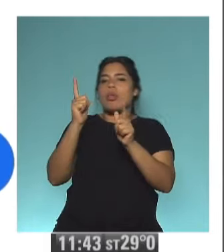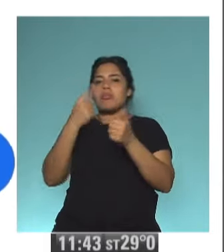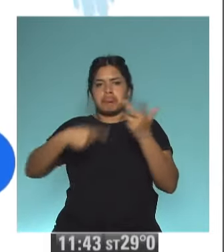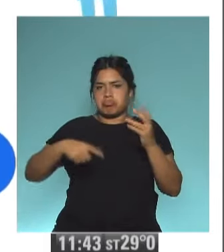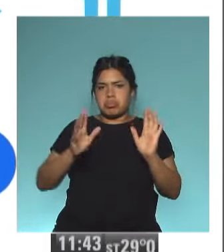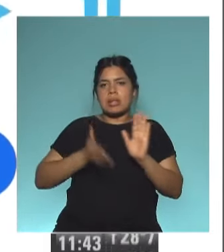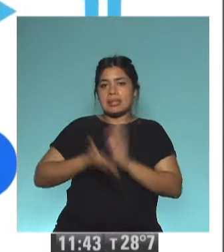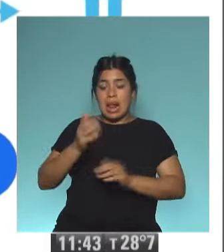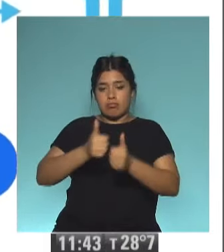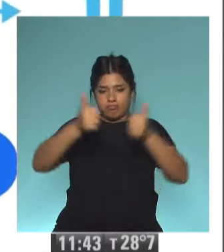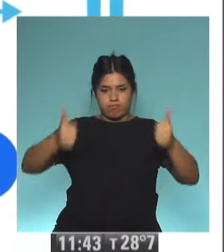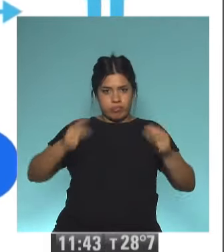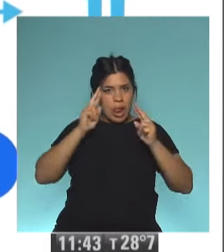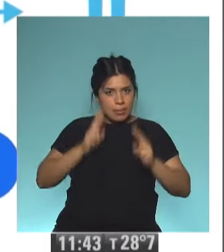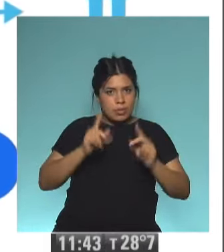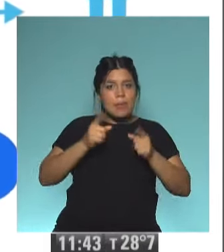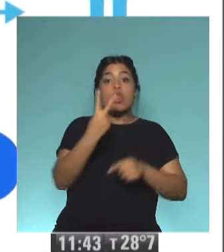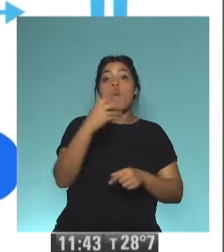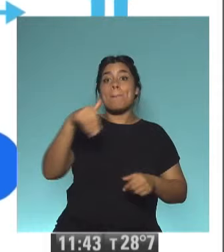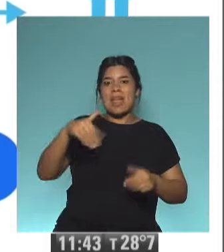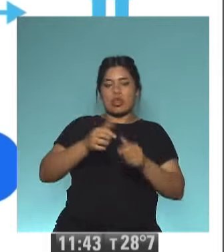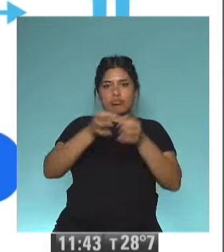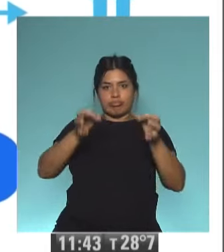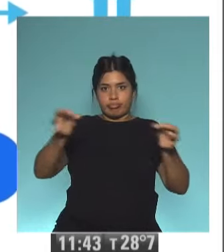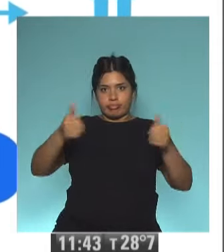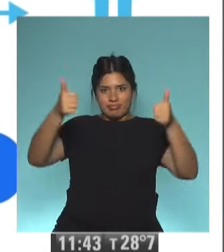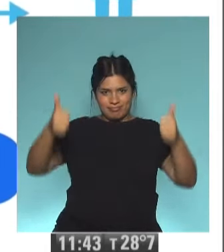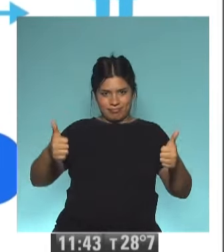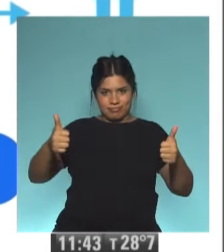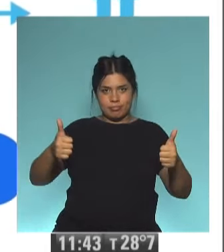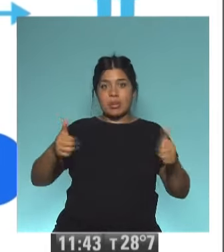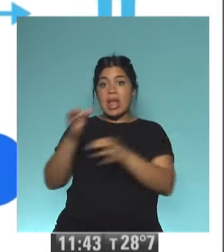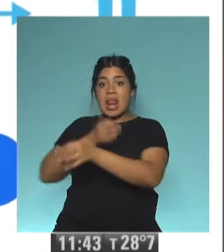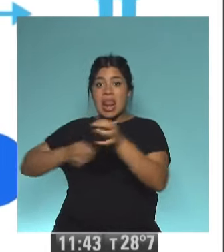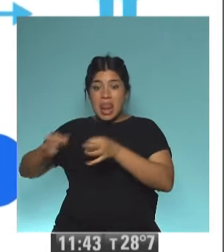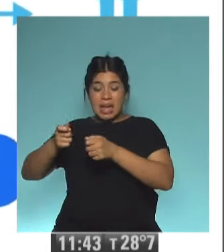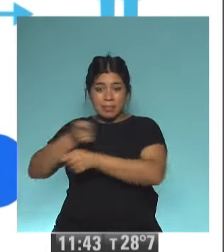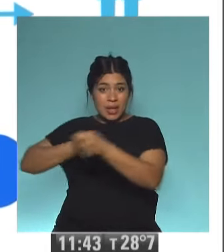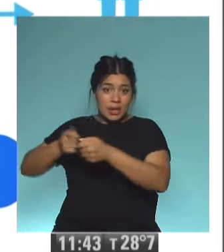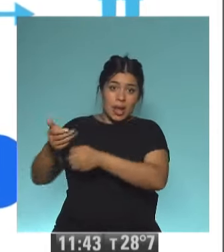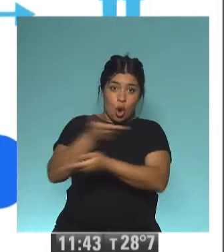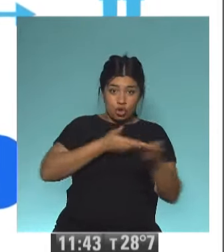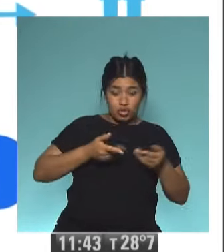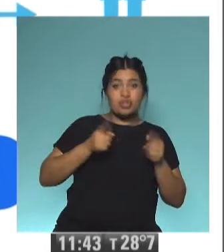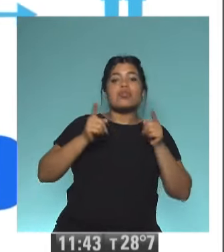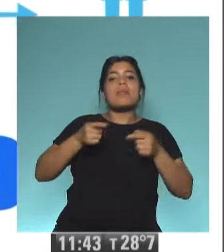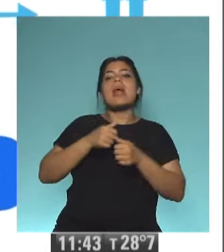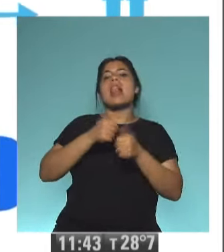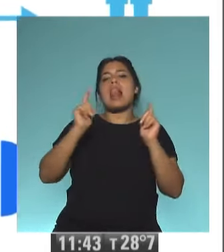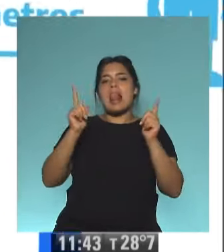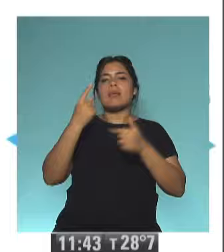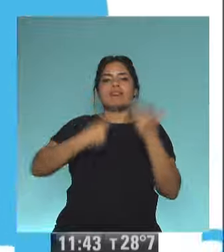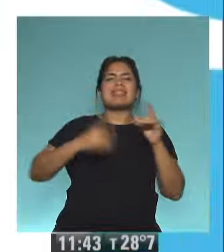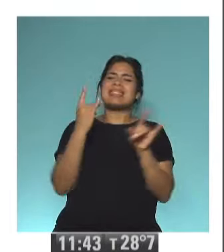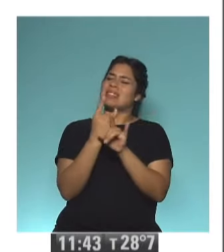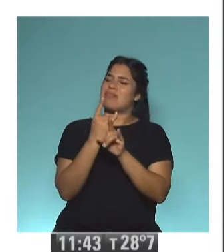Mantené una distancia de al menos 2 metros en filas, en negocios y en las salidas de esparcimiento. Y siempre con el barbijo